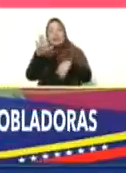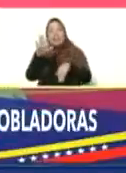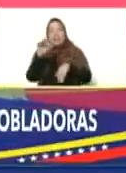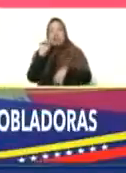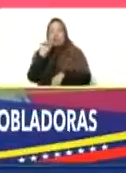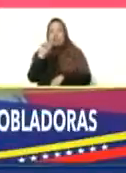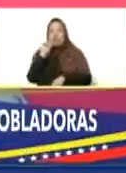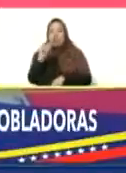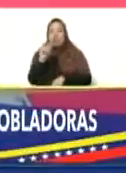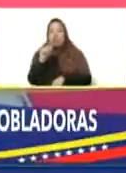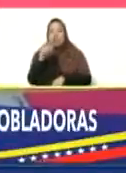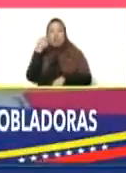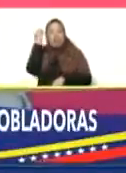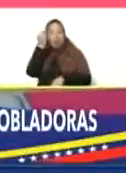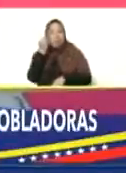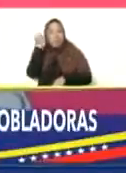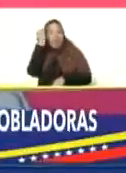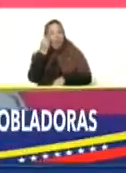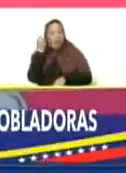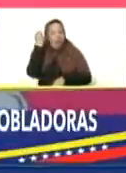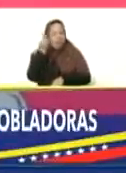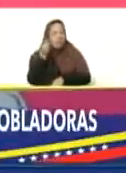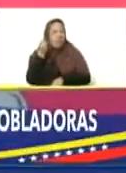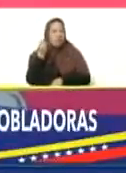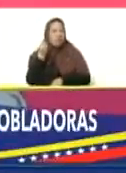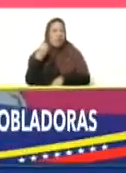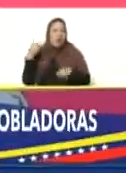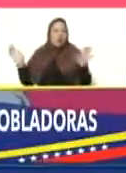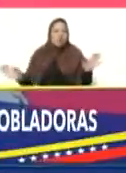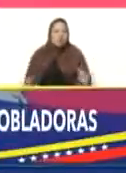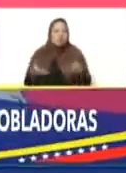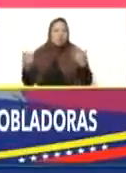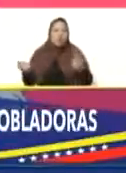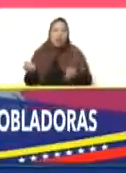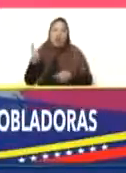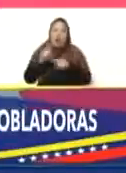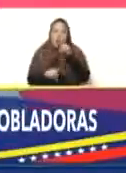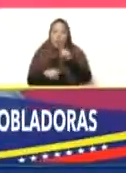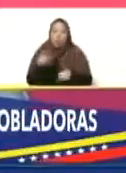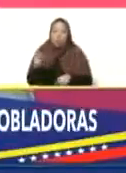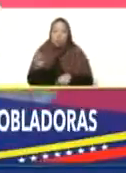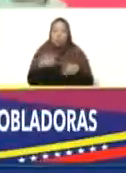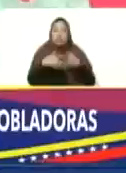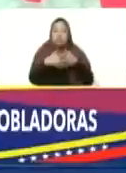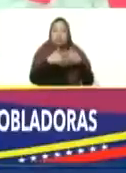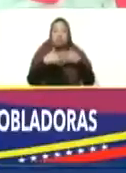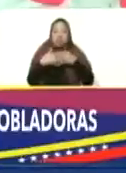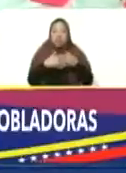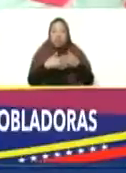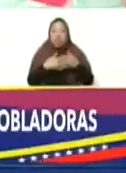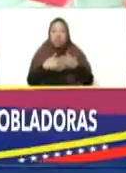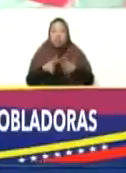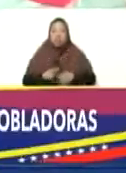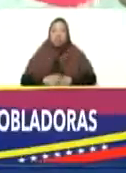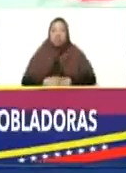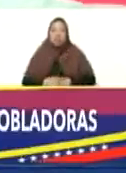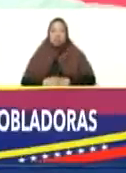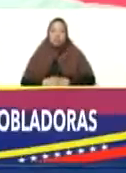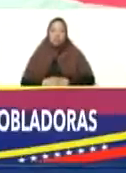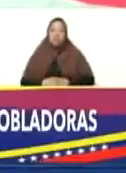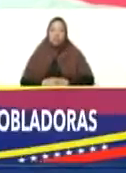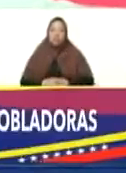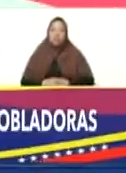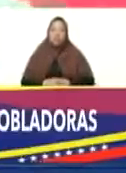vean con sentido crítico tal pib esto promueve el consumismo el capitalismo la alineación y